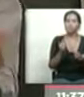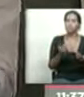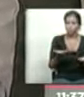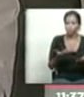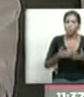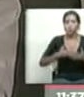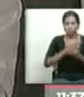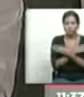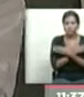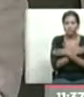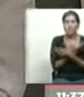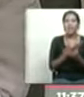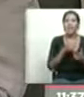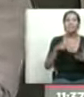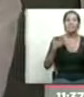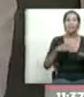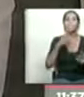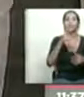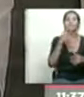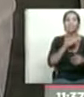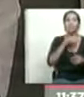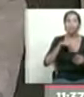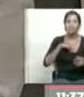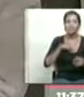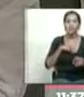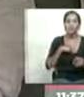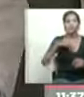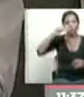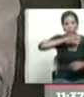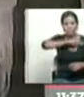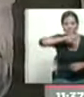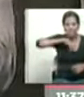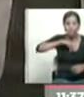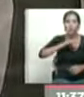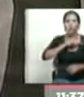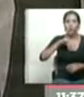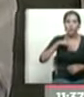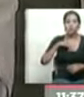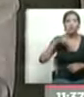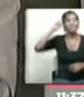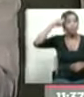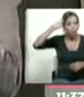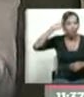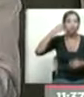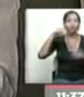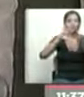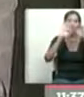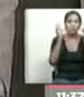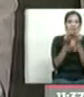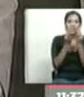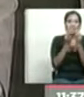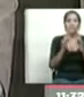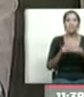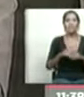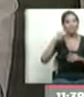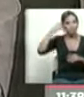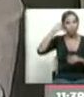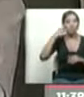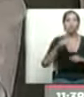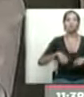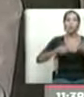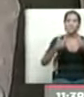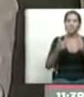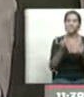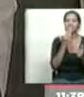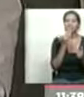acción política nuestra, por la militancia nuestra, por el recuerdo de sus familias y por el recuerdo de los más allegados,